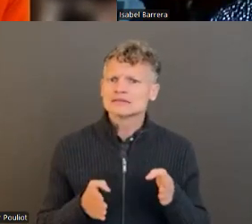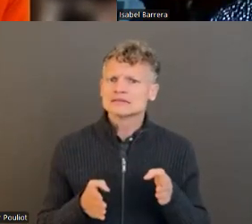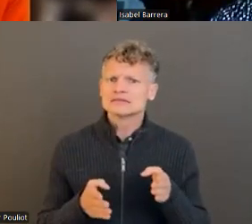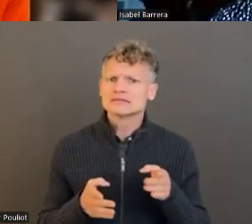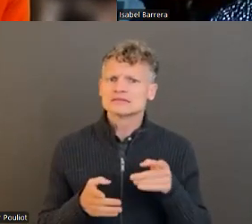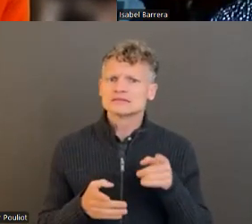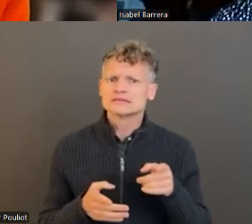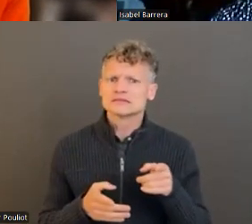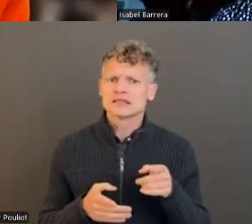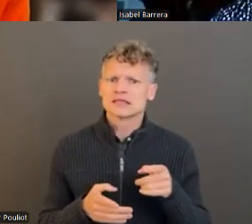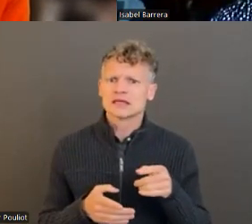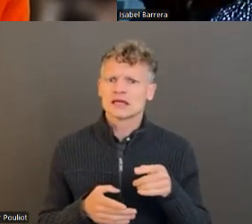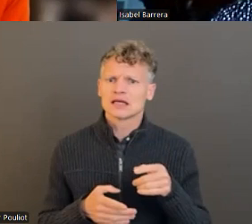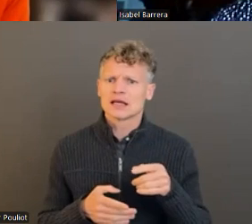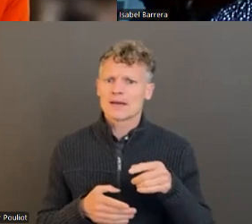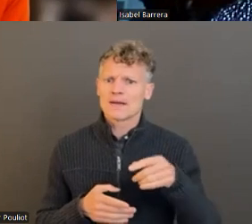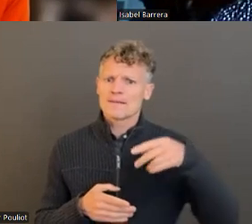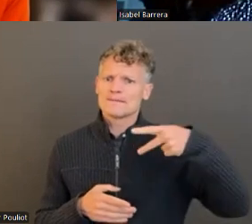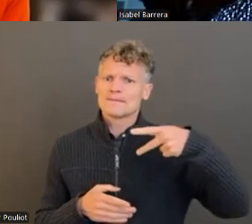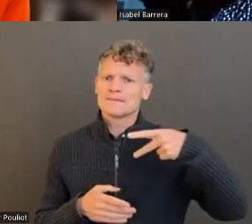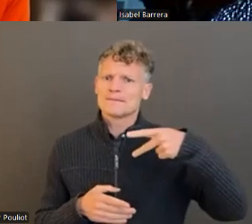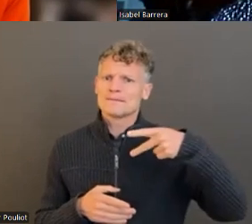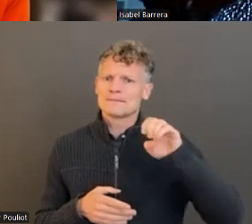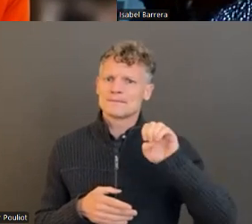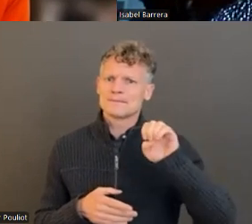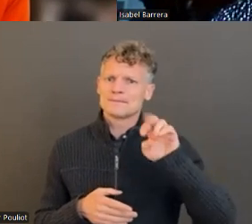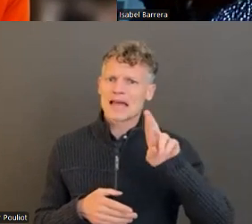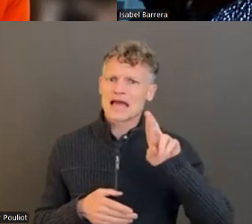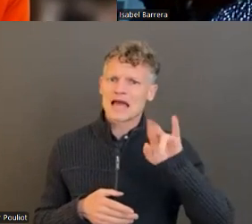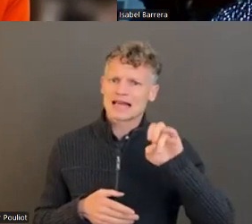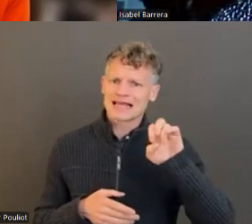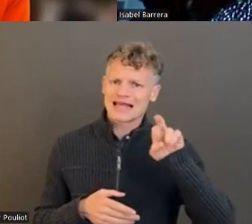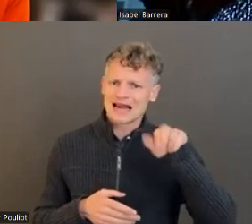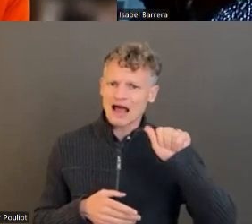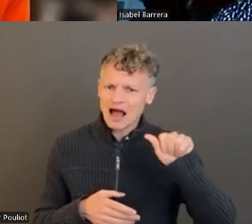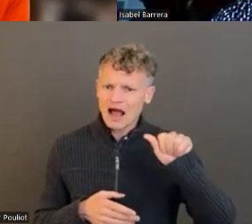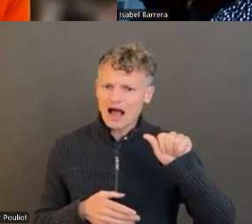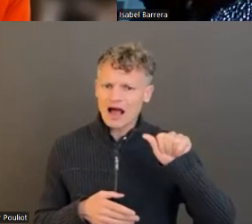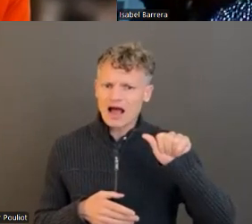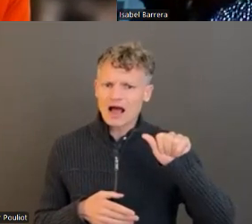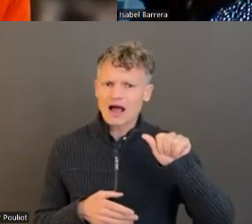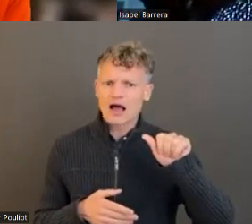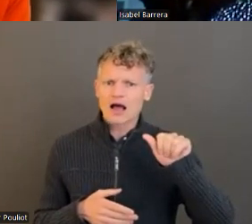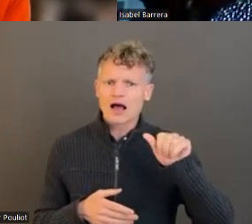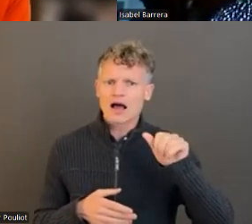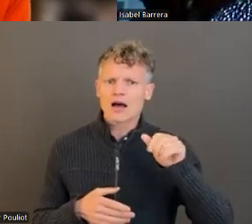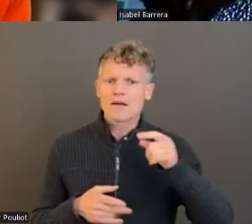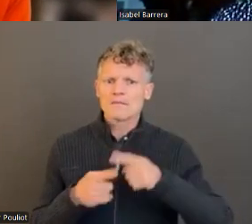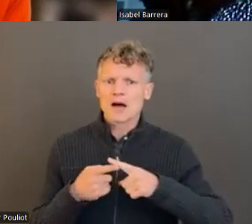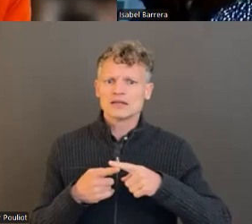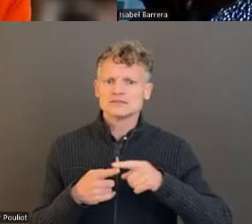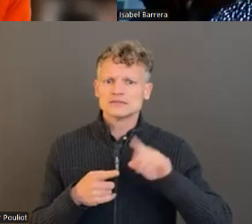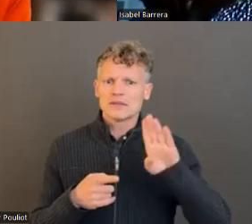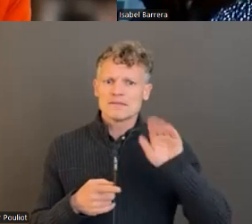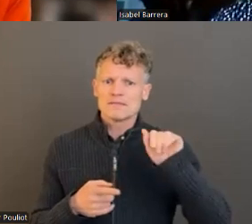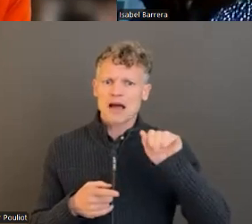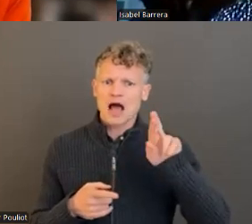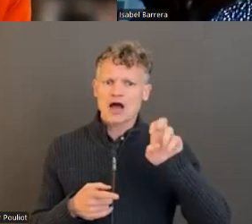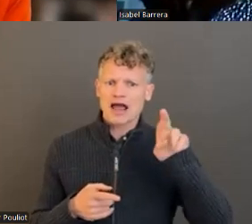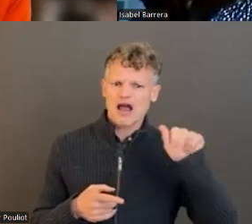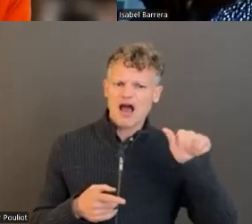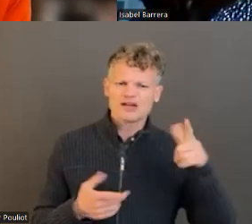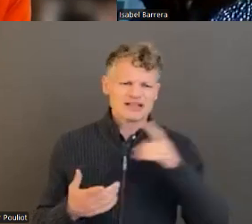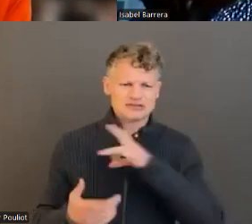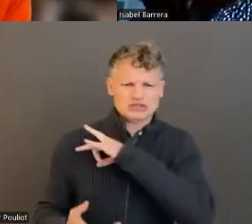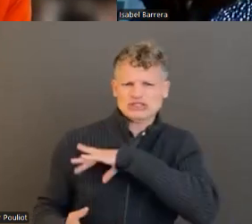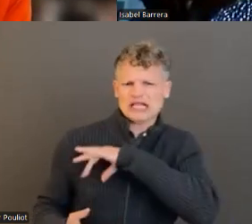Dr. pregunta es Gina para la Pereira, doctora Oria or the Ormazábal y Chile para la team as a doctora whole. Gina Do you Pereira y agree para el to equipo en improve su health totalidad. outcomes in the ¿Ustedes